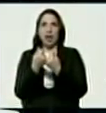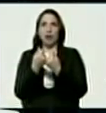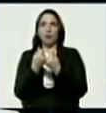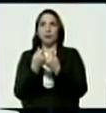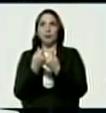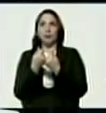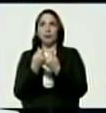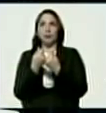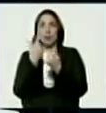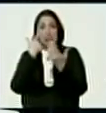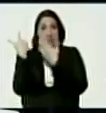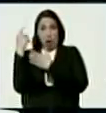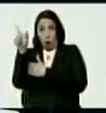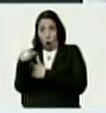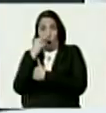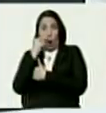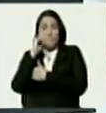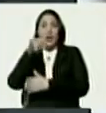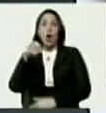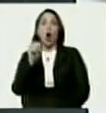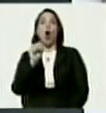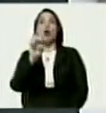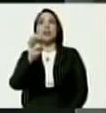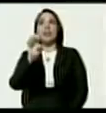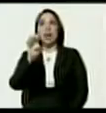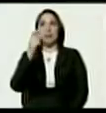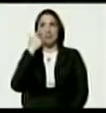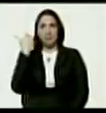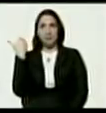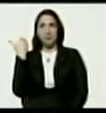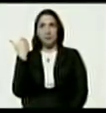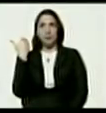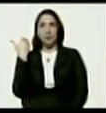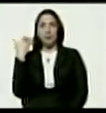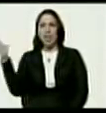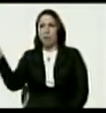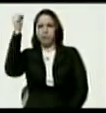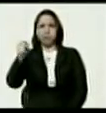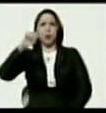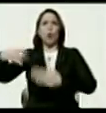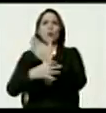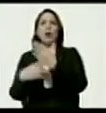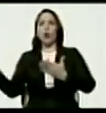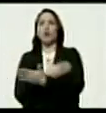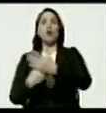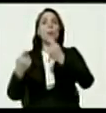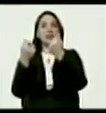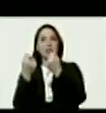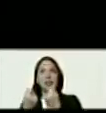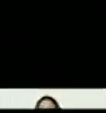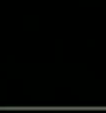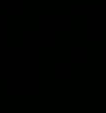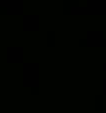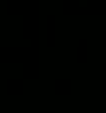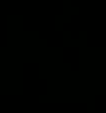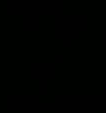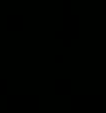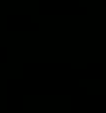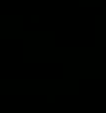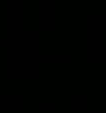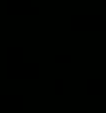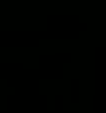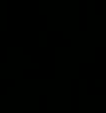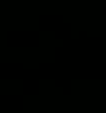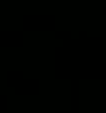señor, José Ignacio Hernández, que fue puesto por Juan Guaidó para robarse la plata de los juicios relacionados con